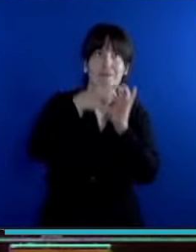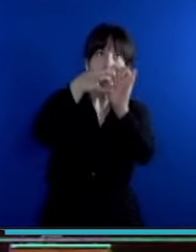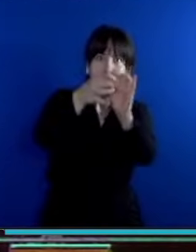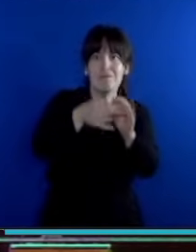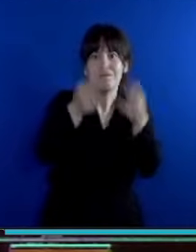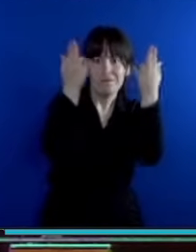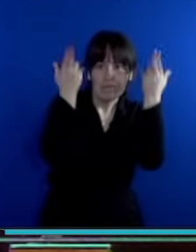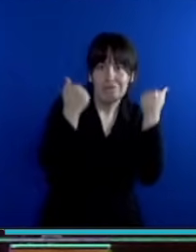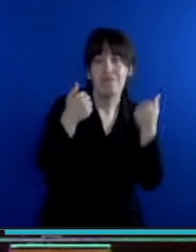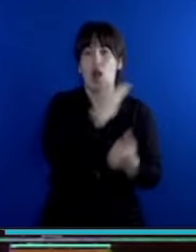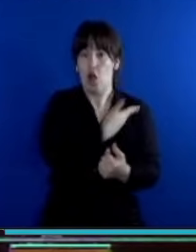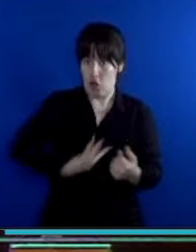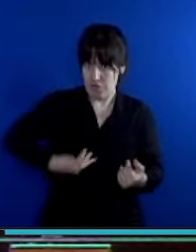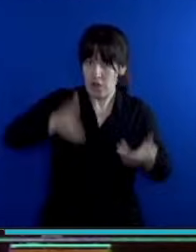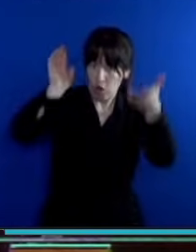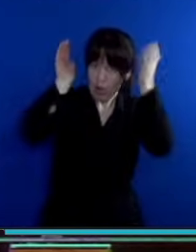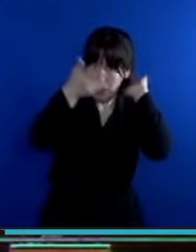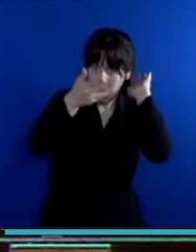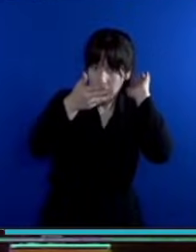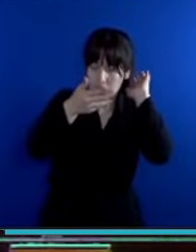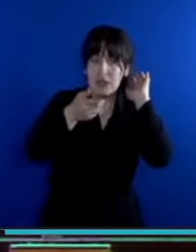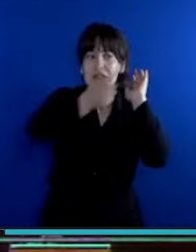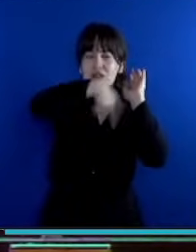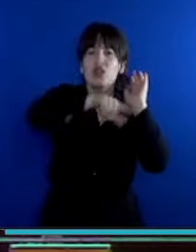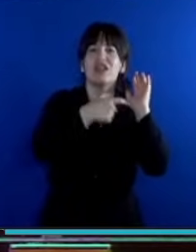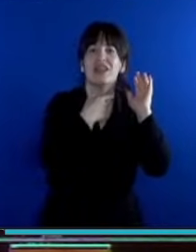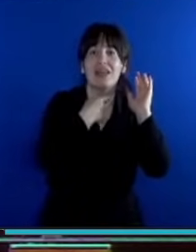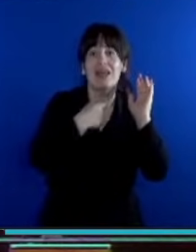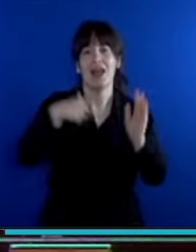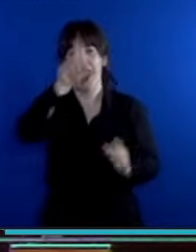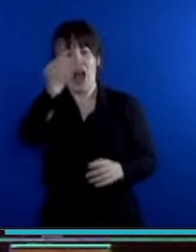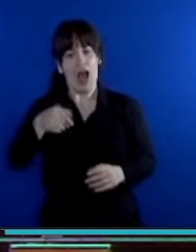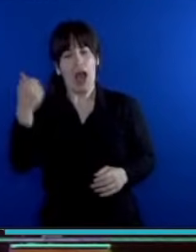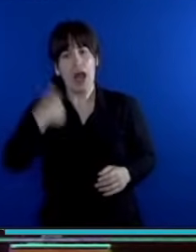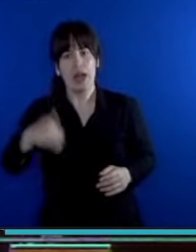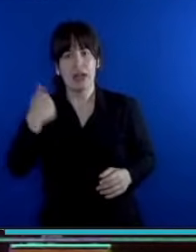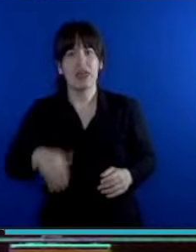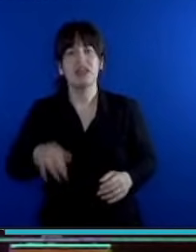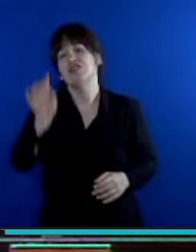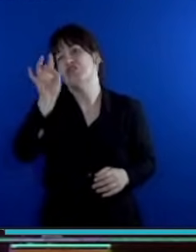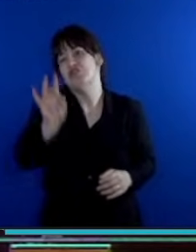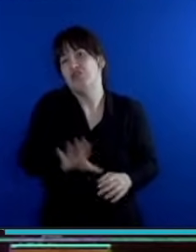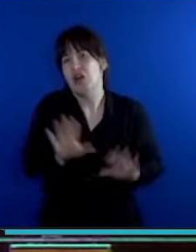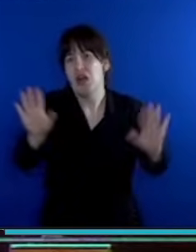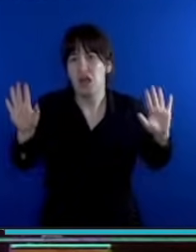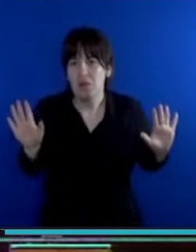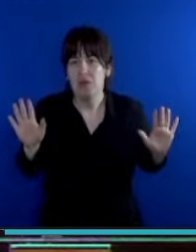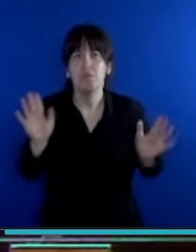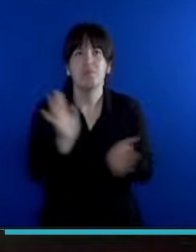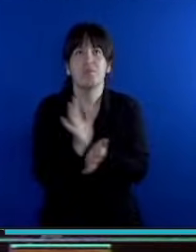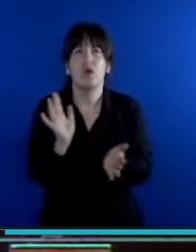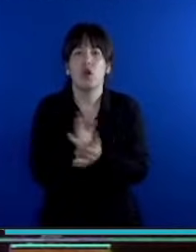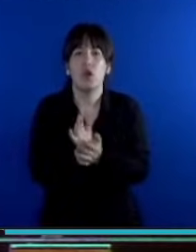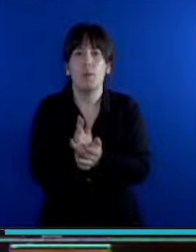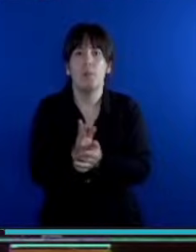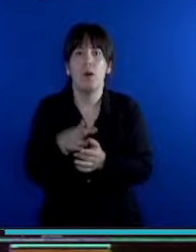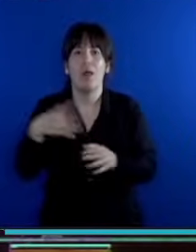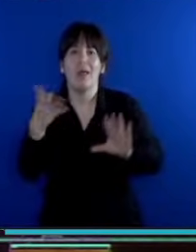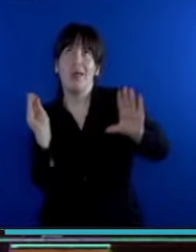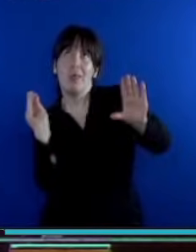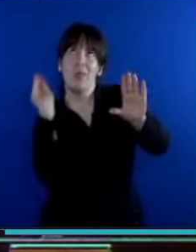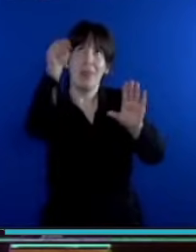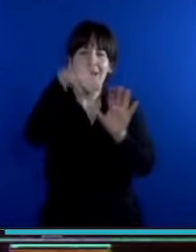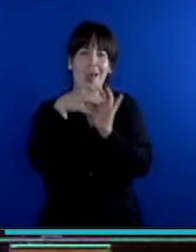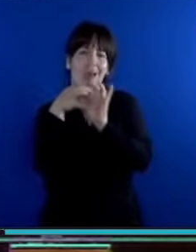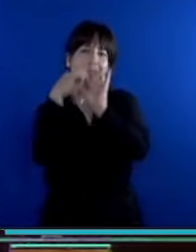con el gobierno de Javier Milei, pretenden que Argentina sea solamente una estrella más en la bandera